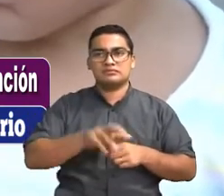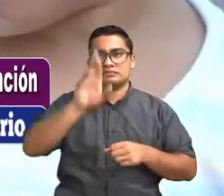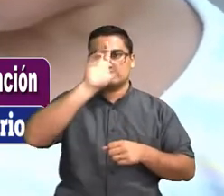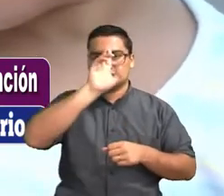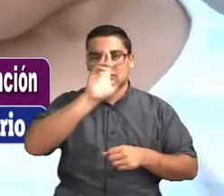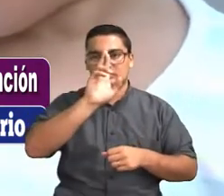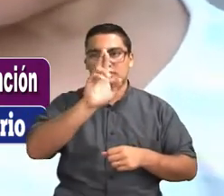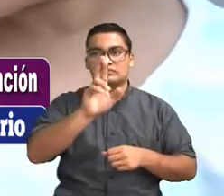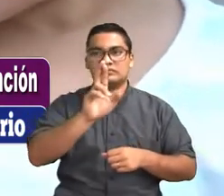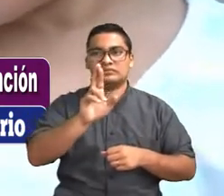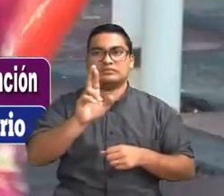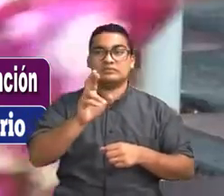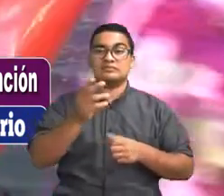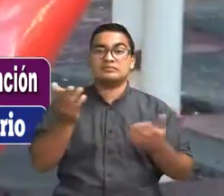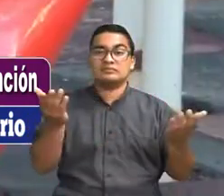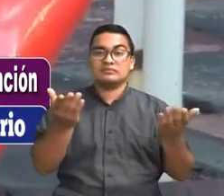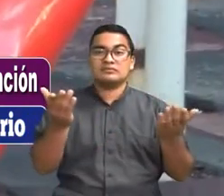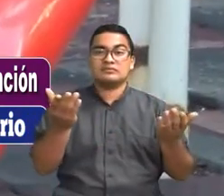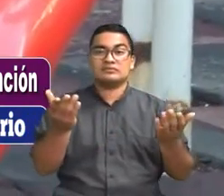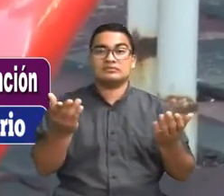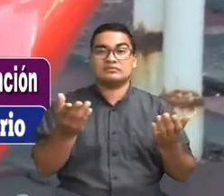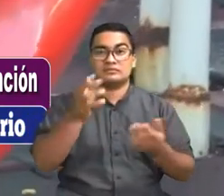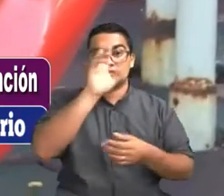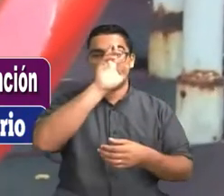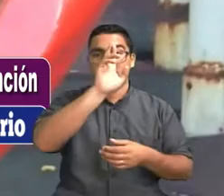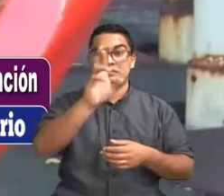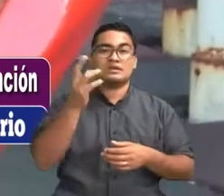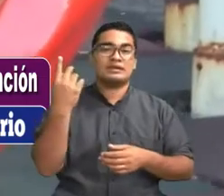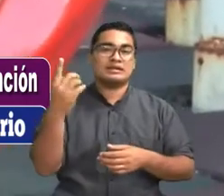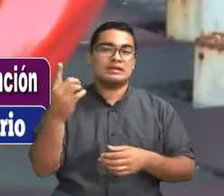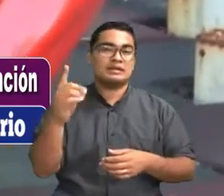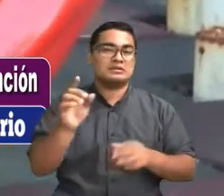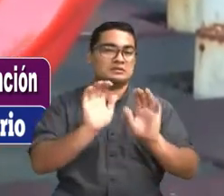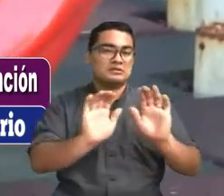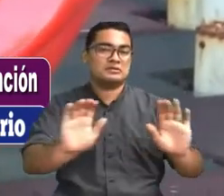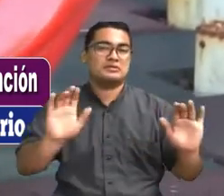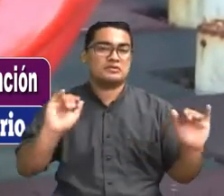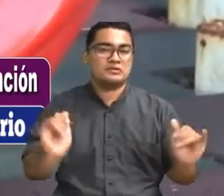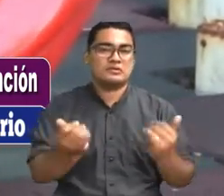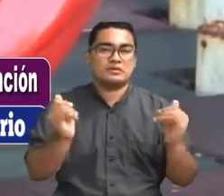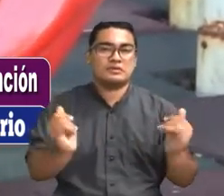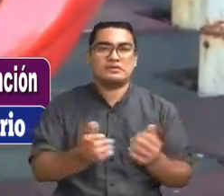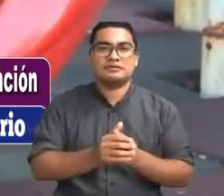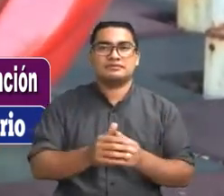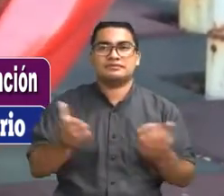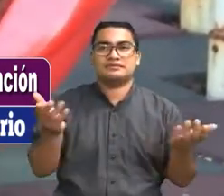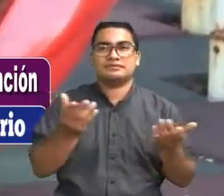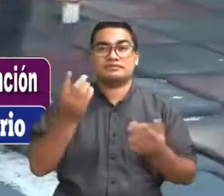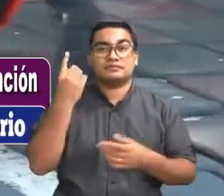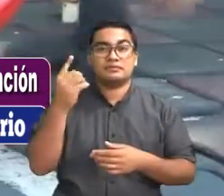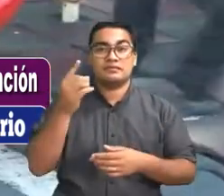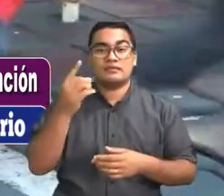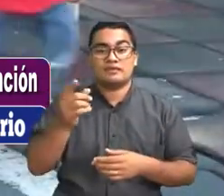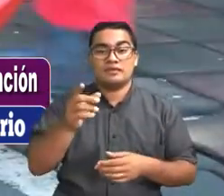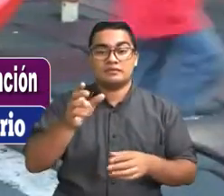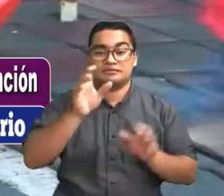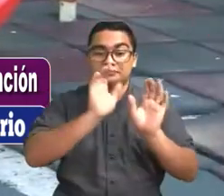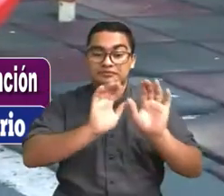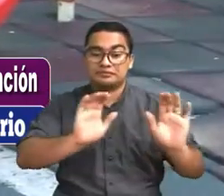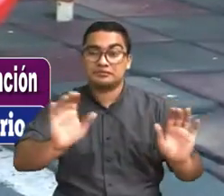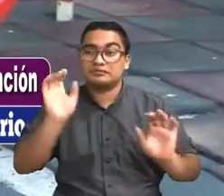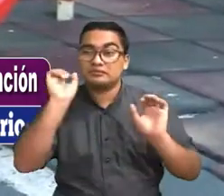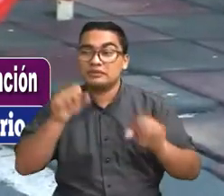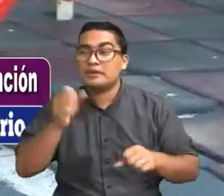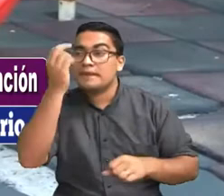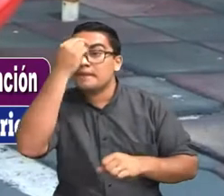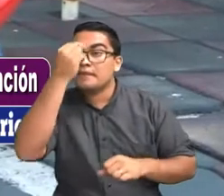respeto, digamos, a los derechos que tiene el niño a jugar, el derecho que, claro, tiene el niño a opinar o a preguntar,